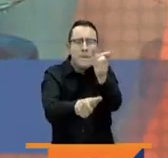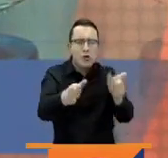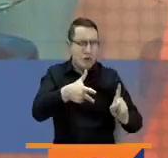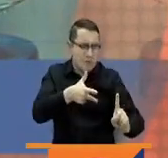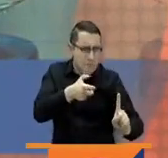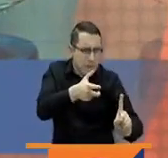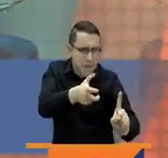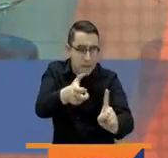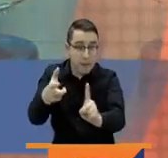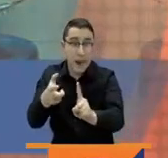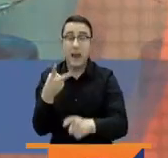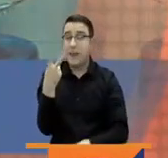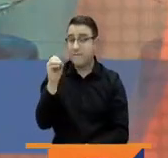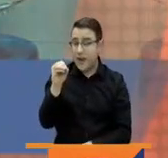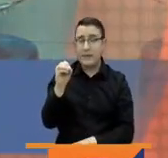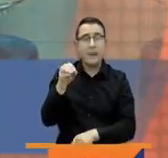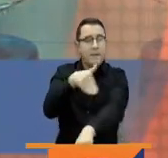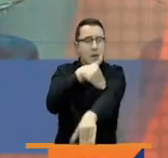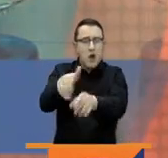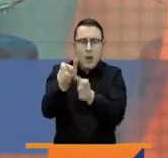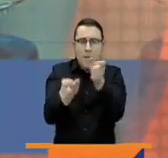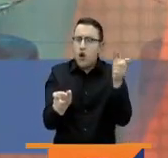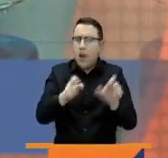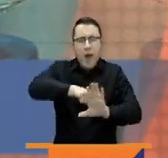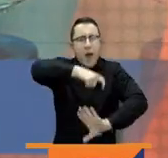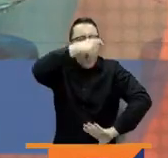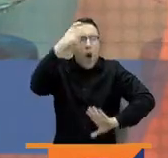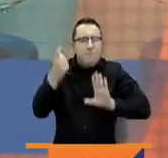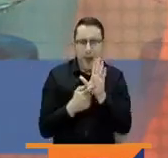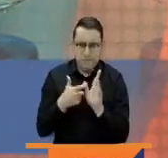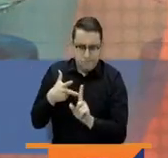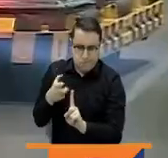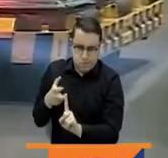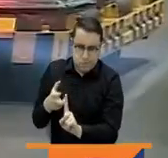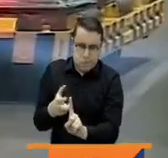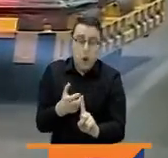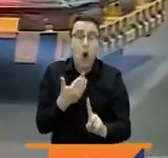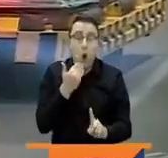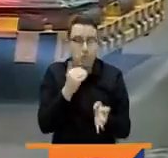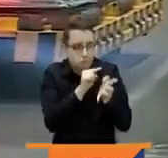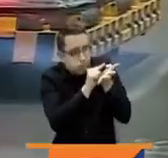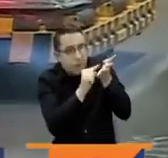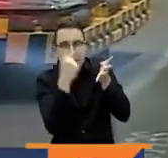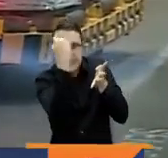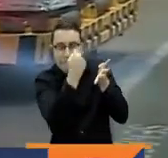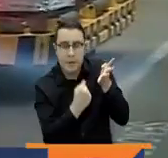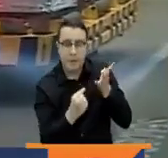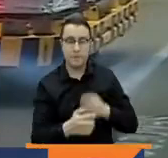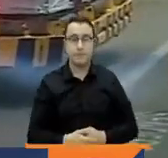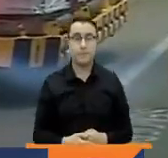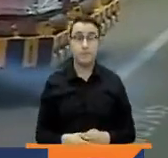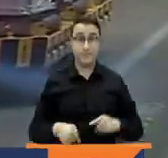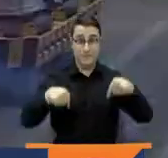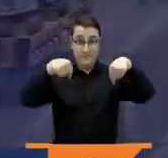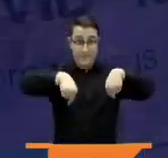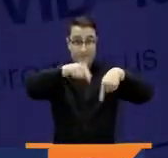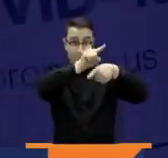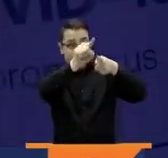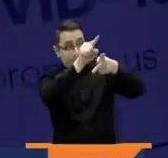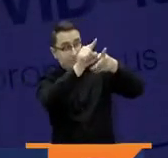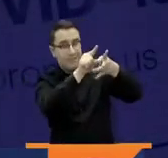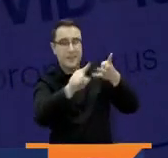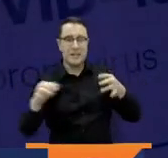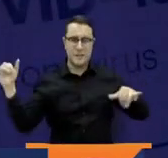millones de personas con esquema completo de inmunización para fin de mes. Durante septiembre, el país tiene la proyección de llegada de vacunas de